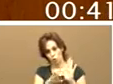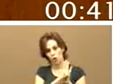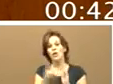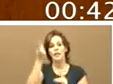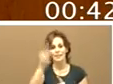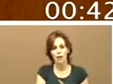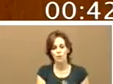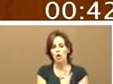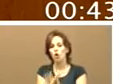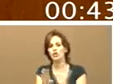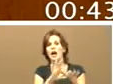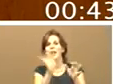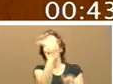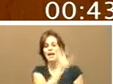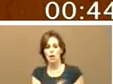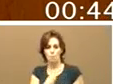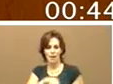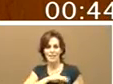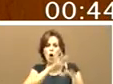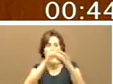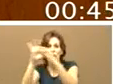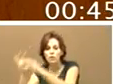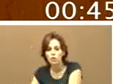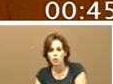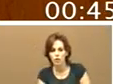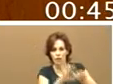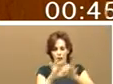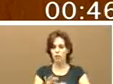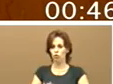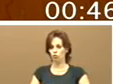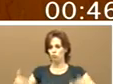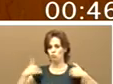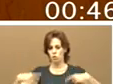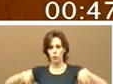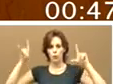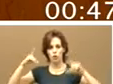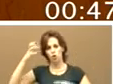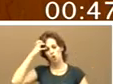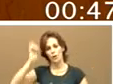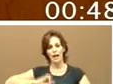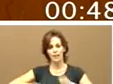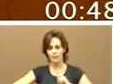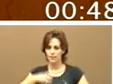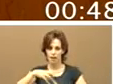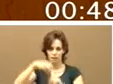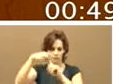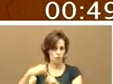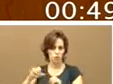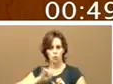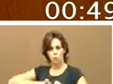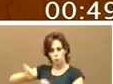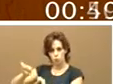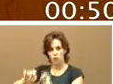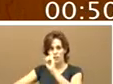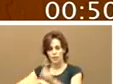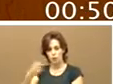mantener la unidad del país, rechazando aquellas iniciativas soberanistas que pretendan ocultar los principales problemas